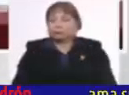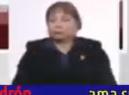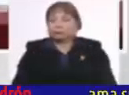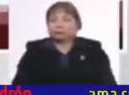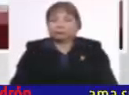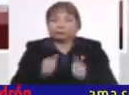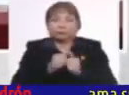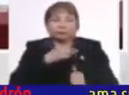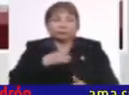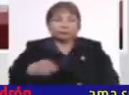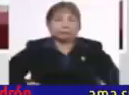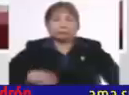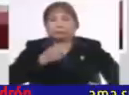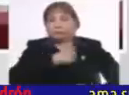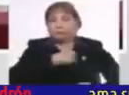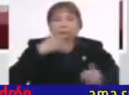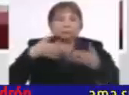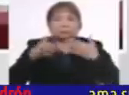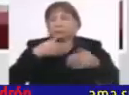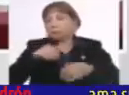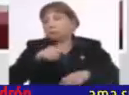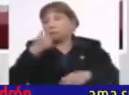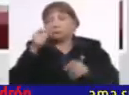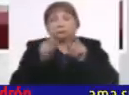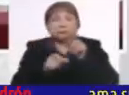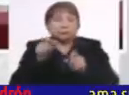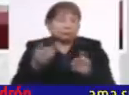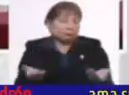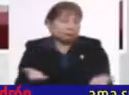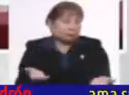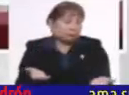con el ministro del interior cualquier cosa se puede hacer con otro ciudadano